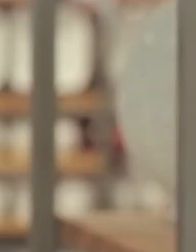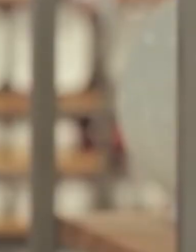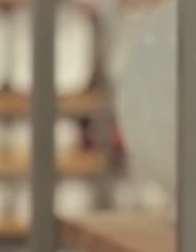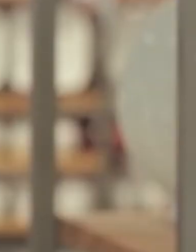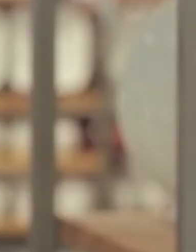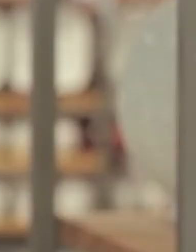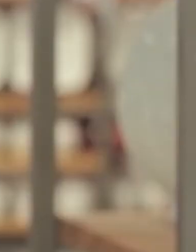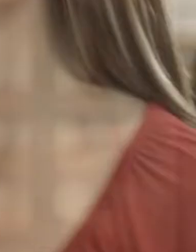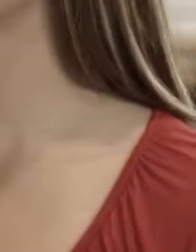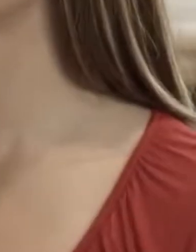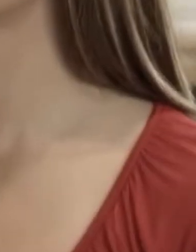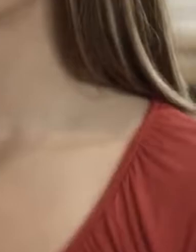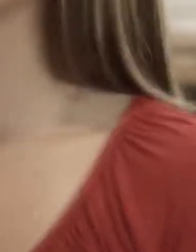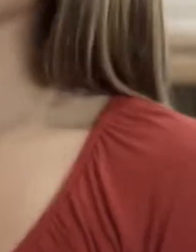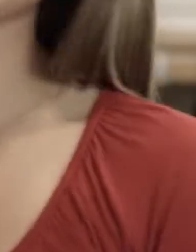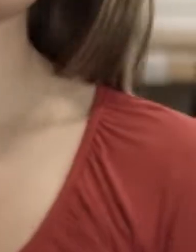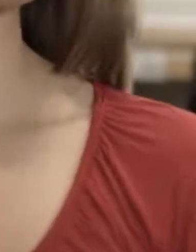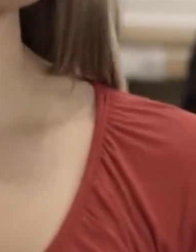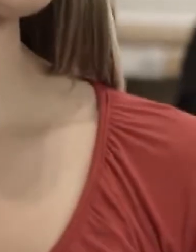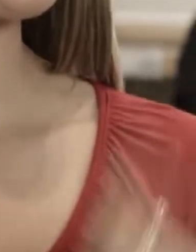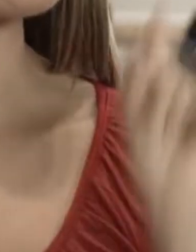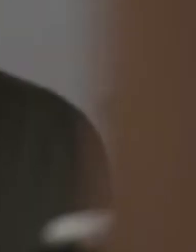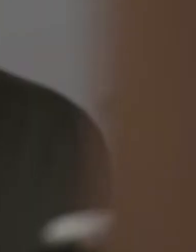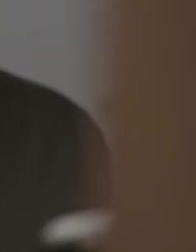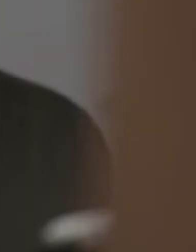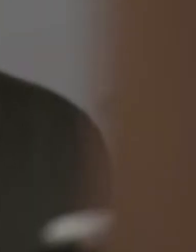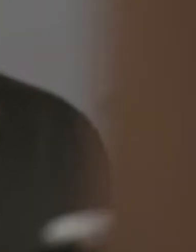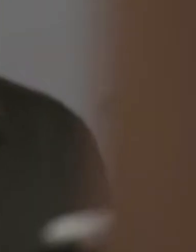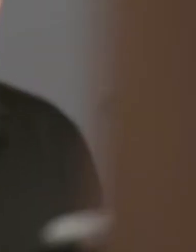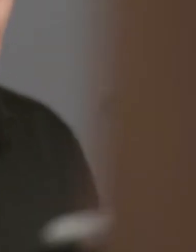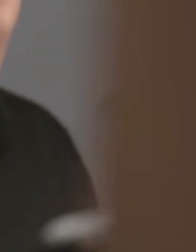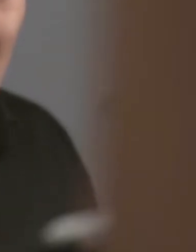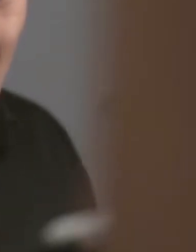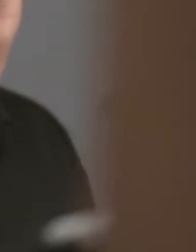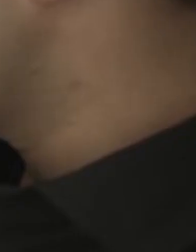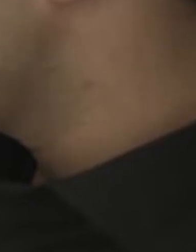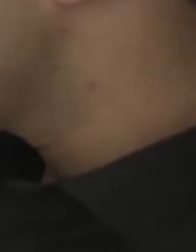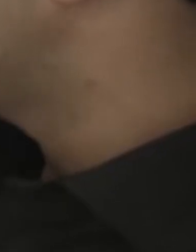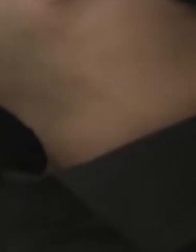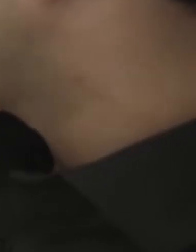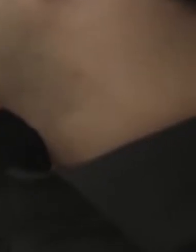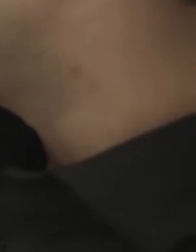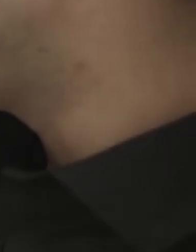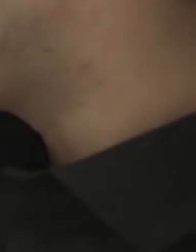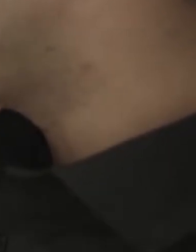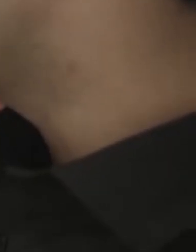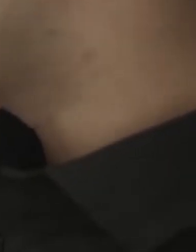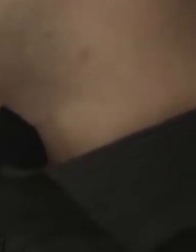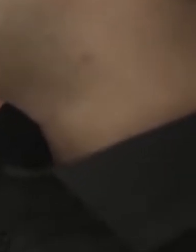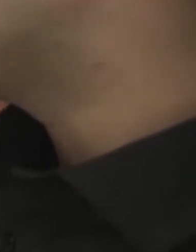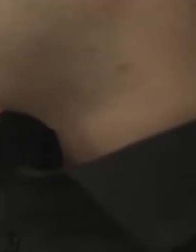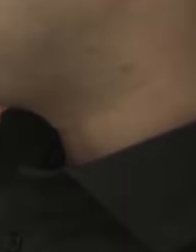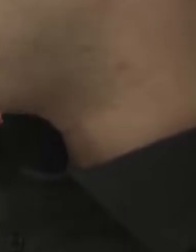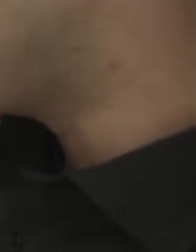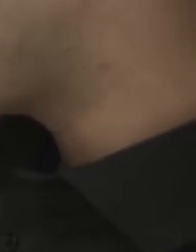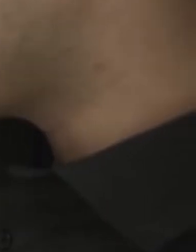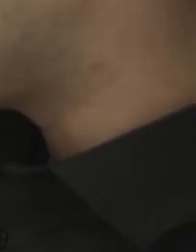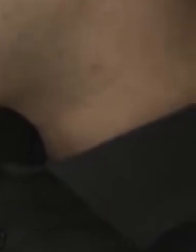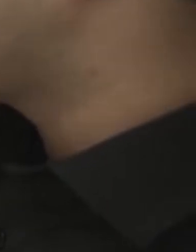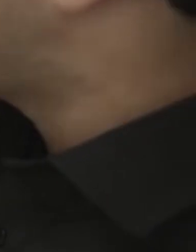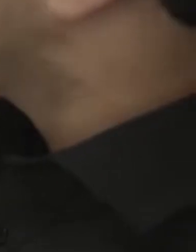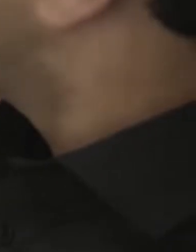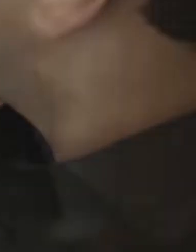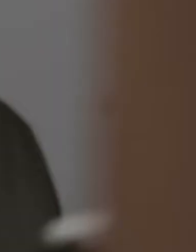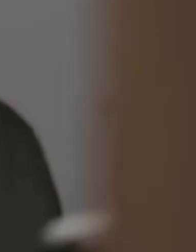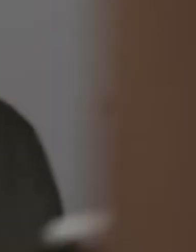Karim Bianchi que prohíbe la venta de productos en oferta condicionada al uso de una tarjeta de crédito, una práctica frecuente